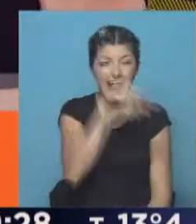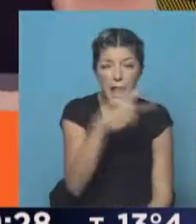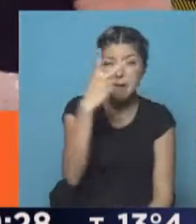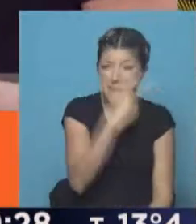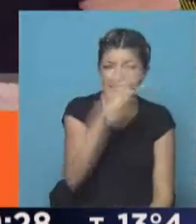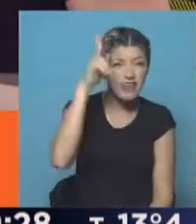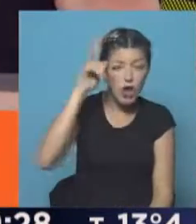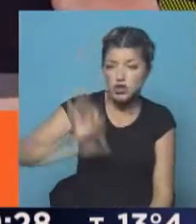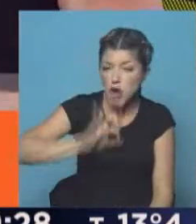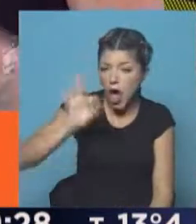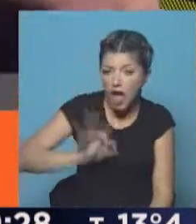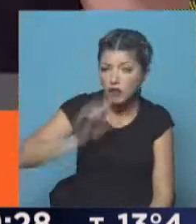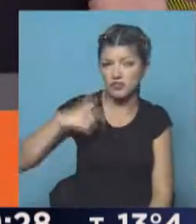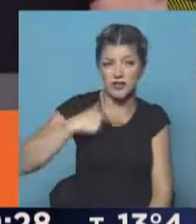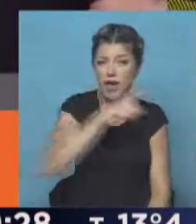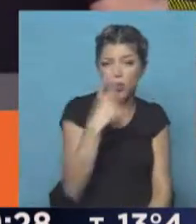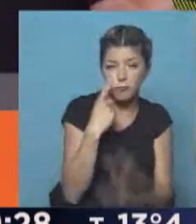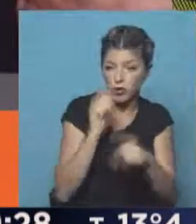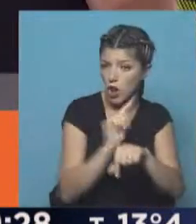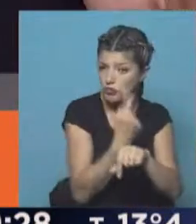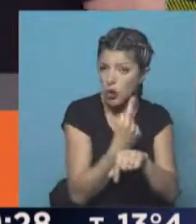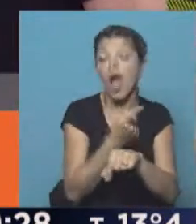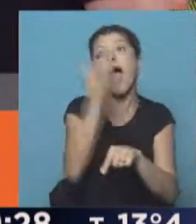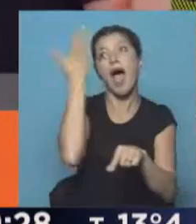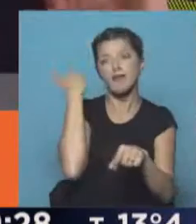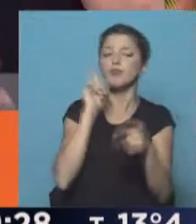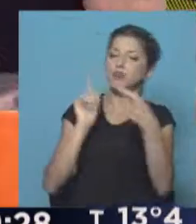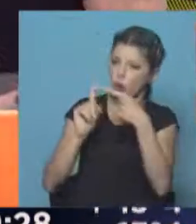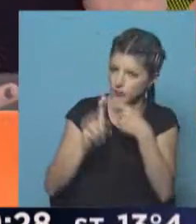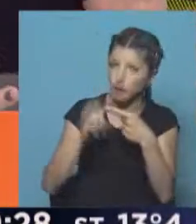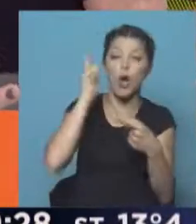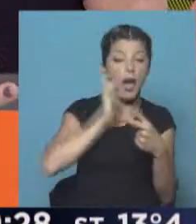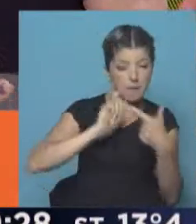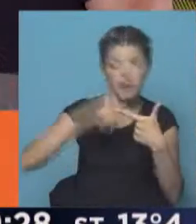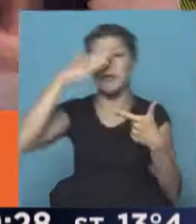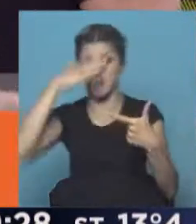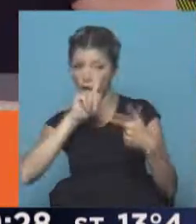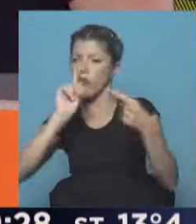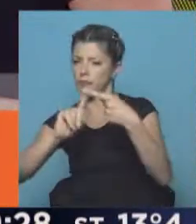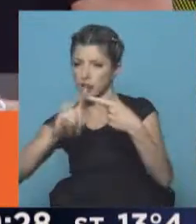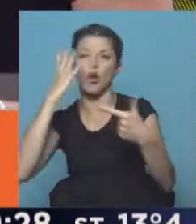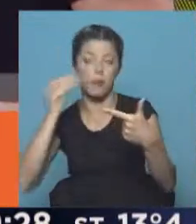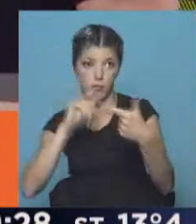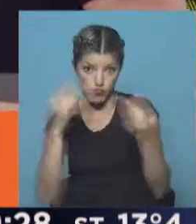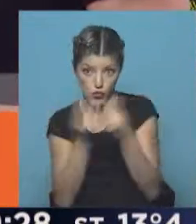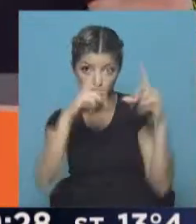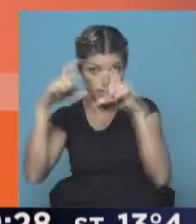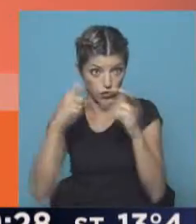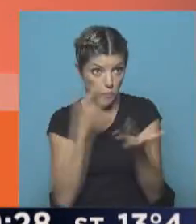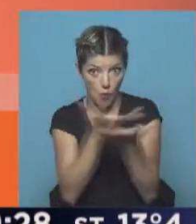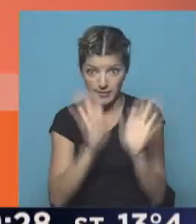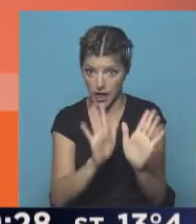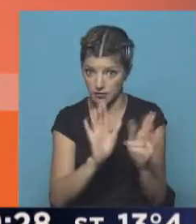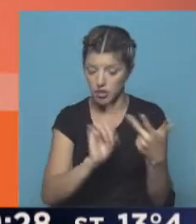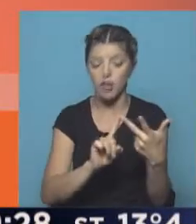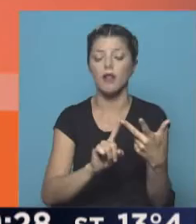el gremio, se atravesó distintos gobiernos, en un momento estuvo cercano a Menem, durante el kirchnerismo estuvo muy cercana a Cristina Kirchner, hay muchas fotografías que así lo muestran.